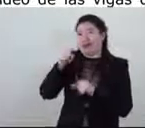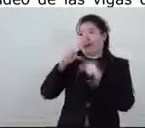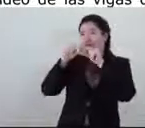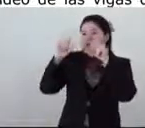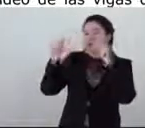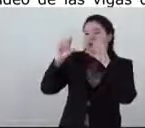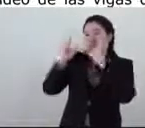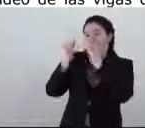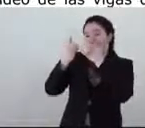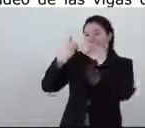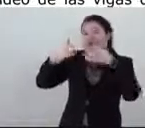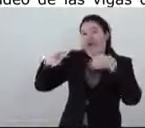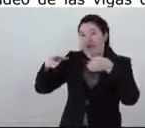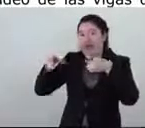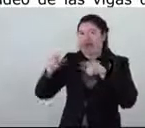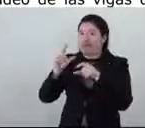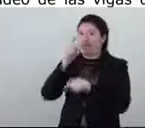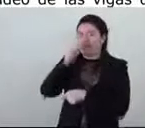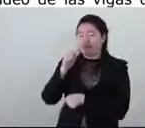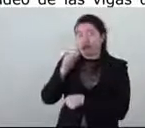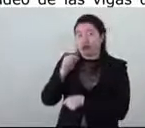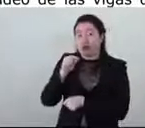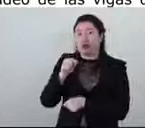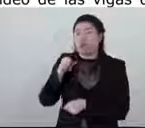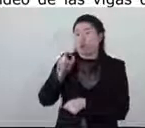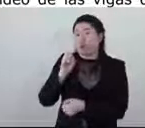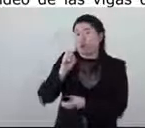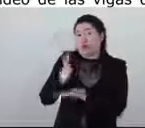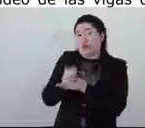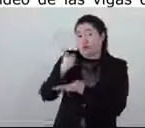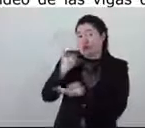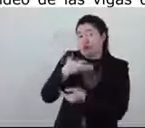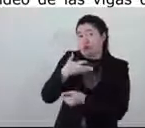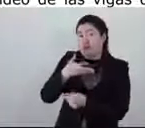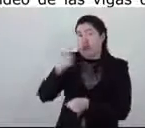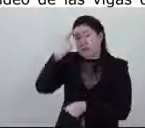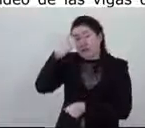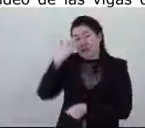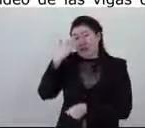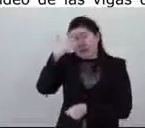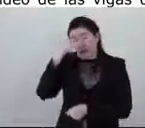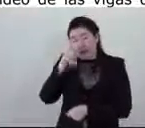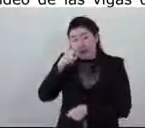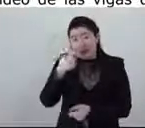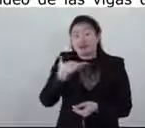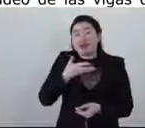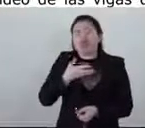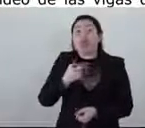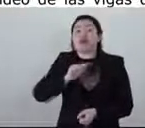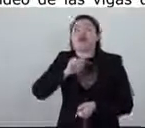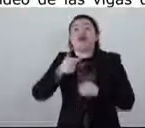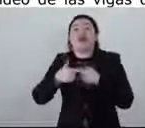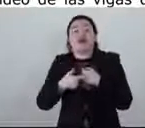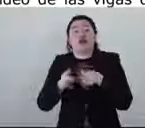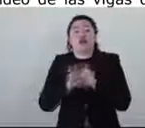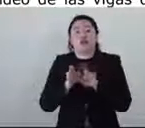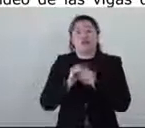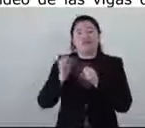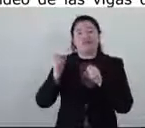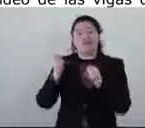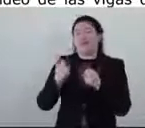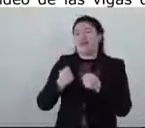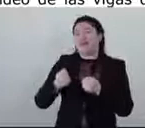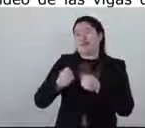considerada única e irrepetible, para determinar si hay evidencia que indique que se aplicó una condición de carga inusual al